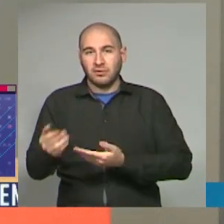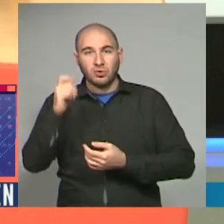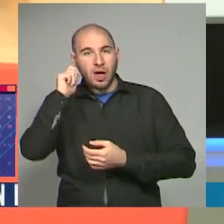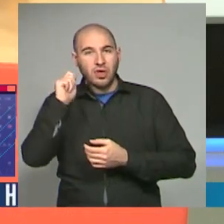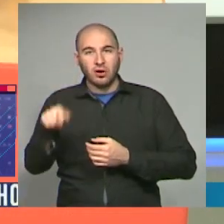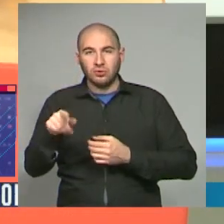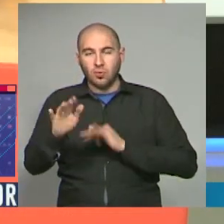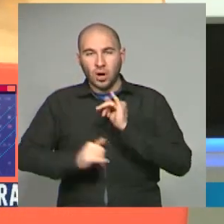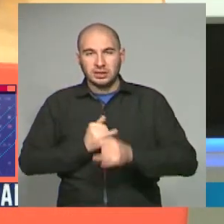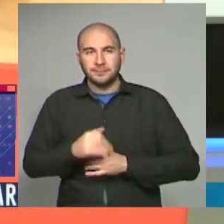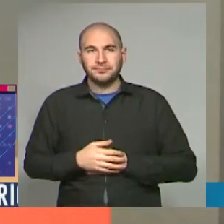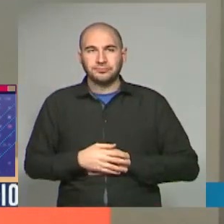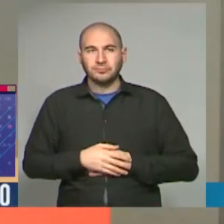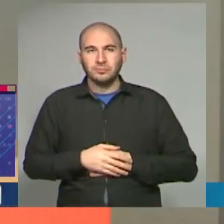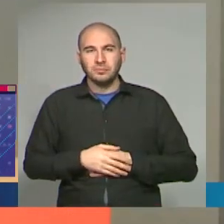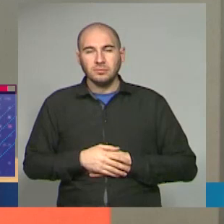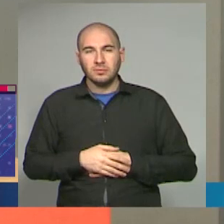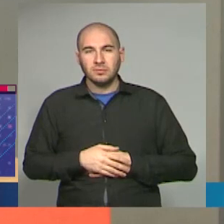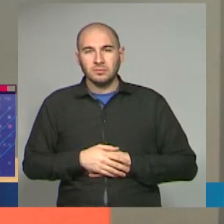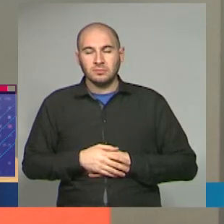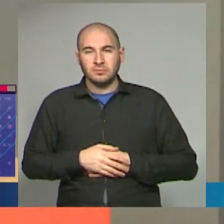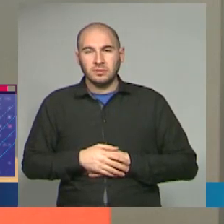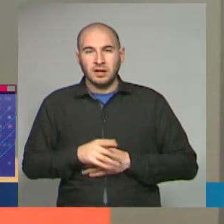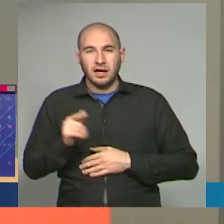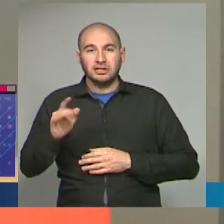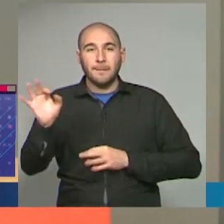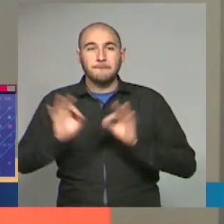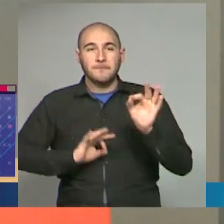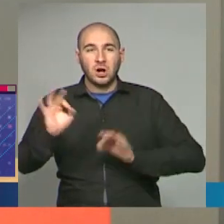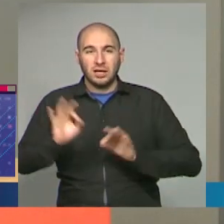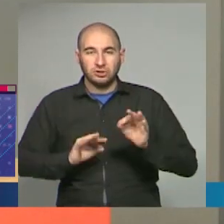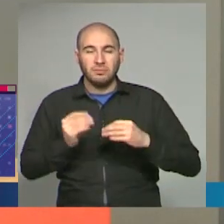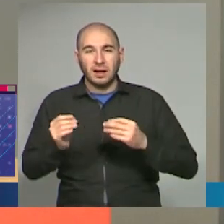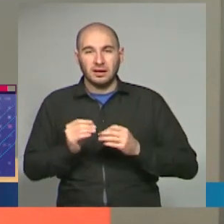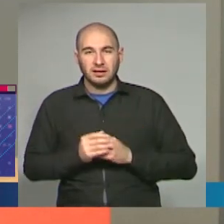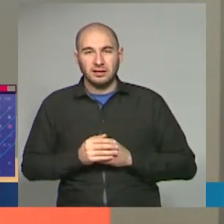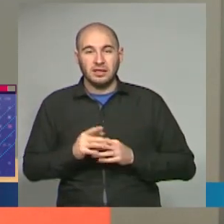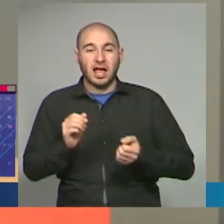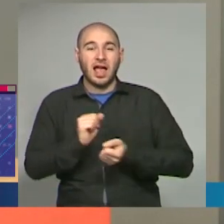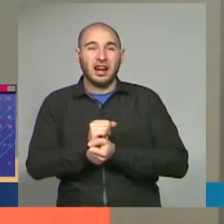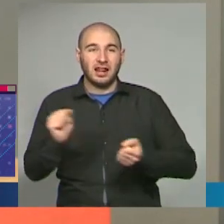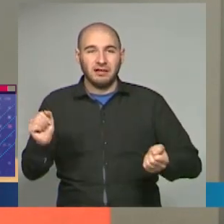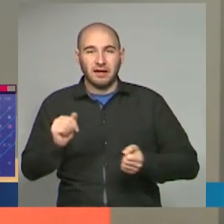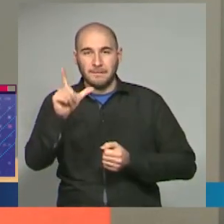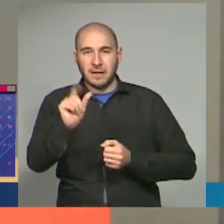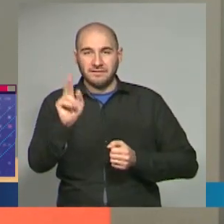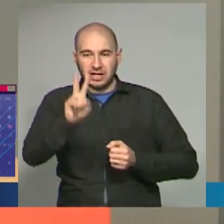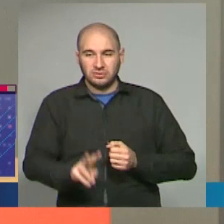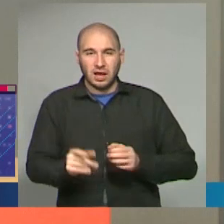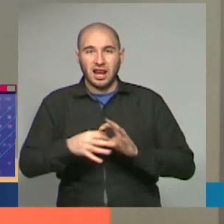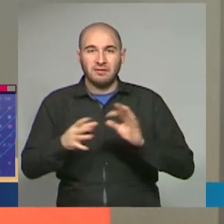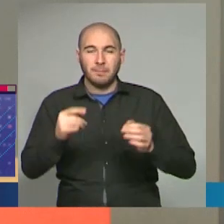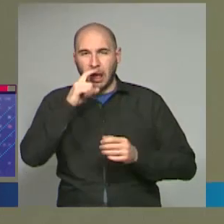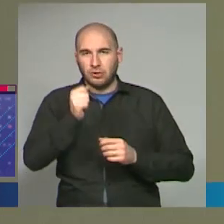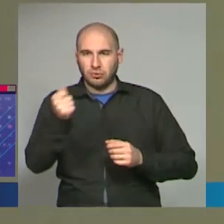Guaidó dicen que es un proyecto para tratar de liberar a Venezuela del